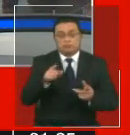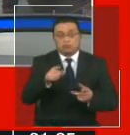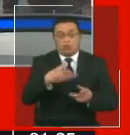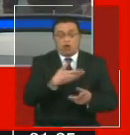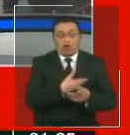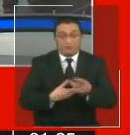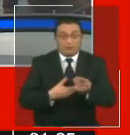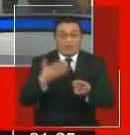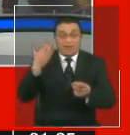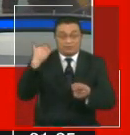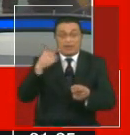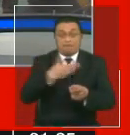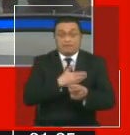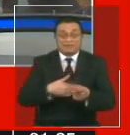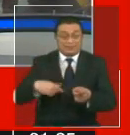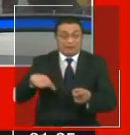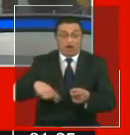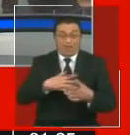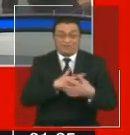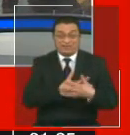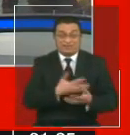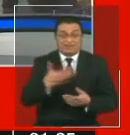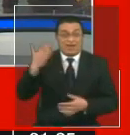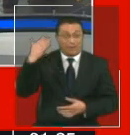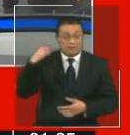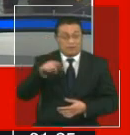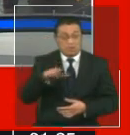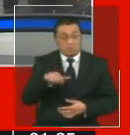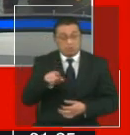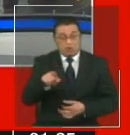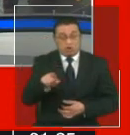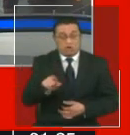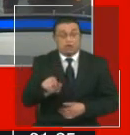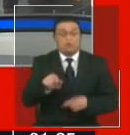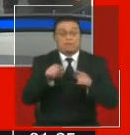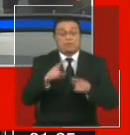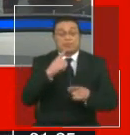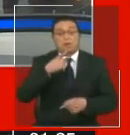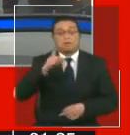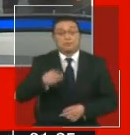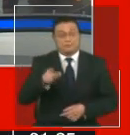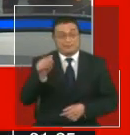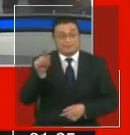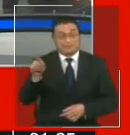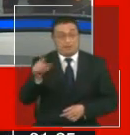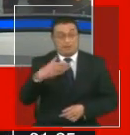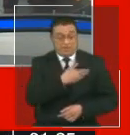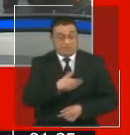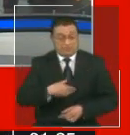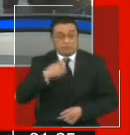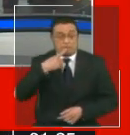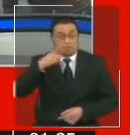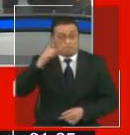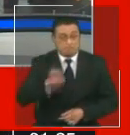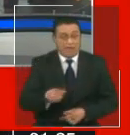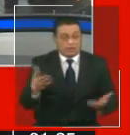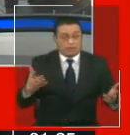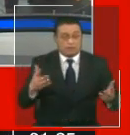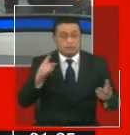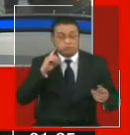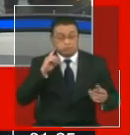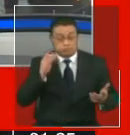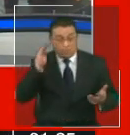era la presidenta y sigue siendo ahora, en esta ocasión, la presidenta. La que corta el queque se supone que es la presidenta, dicho en términos más